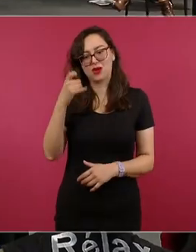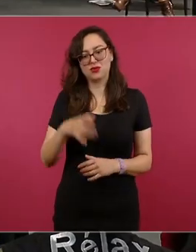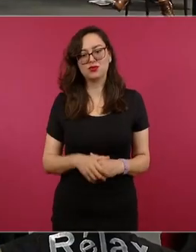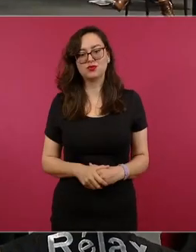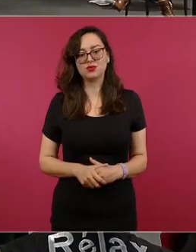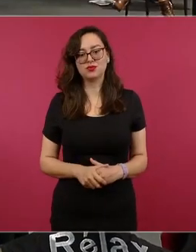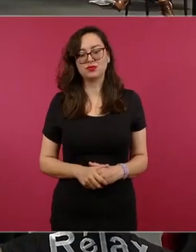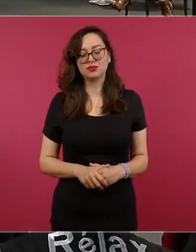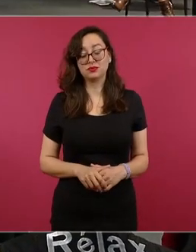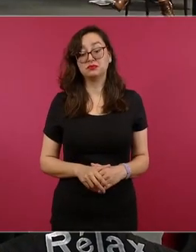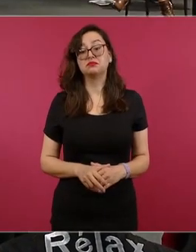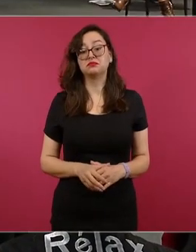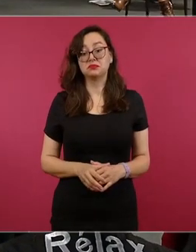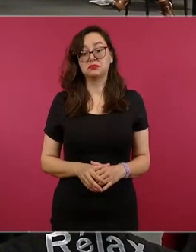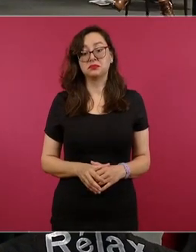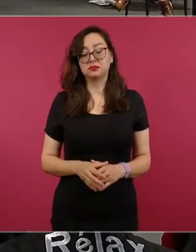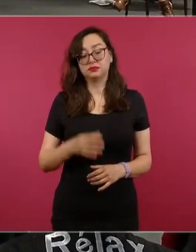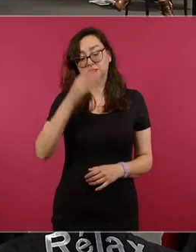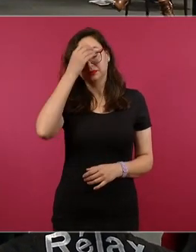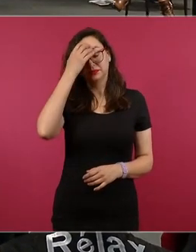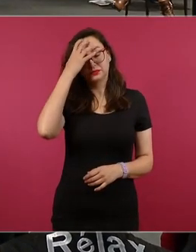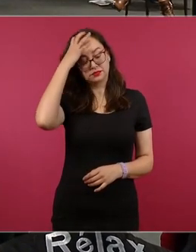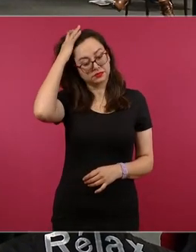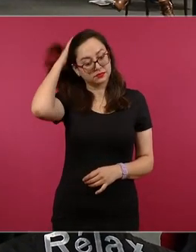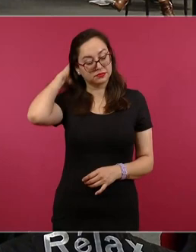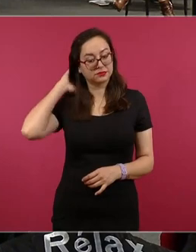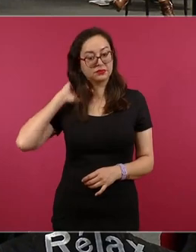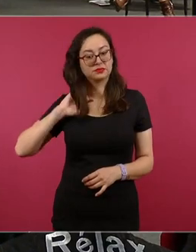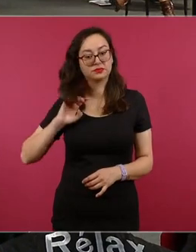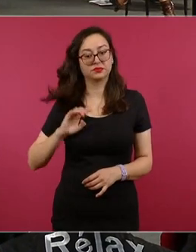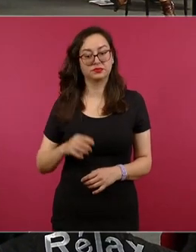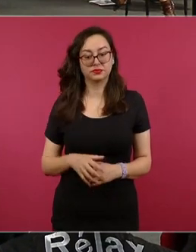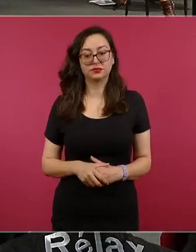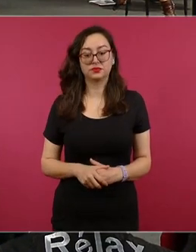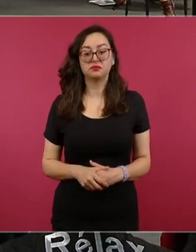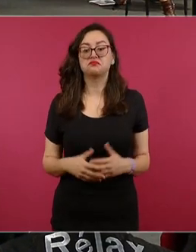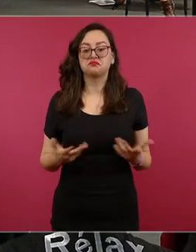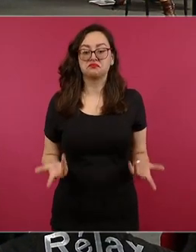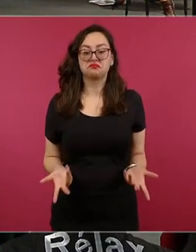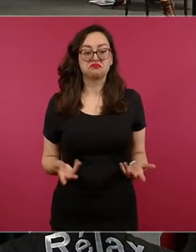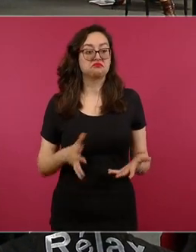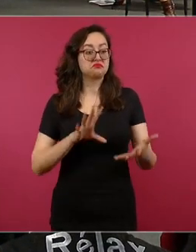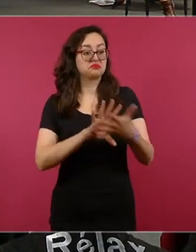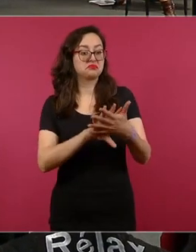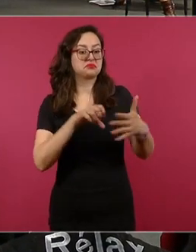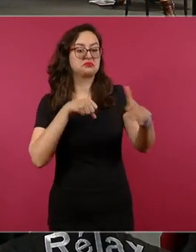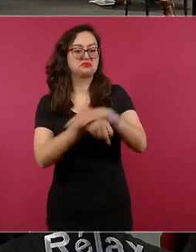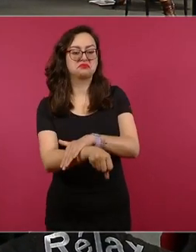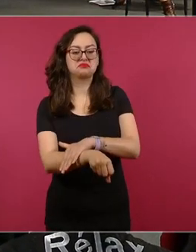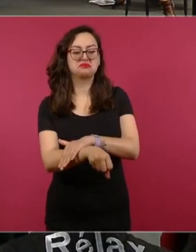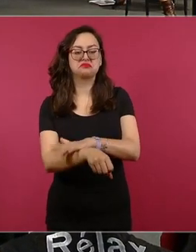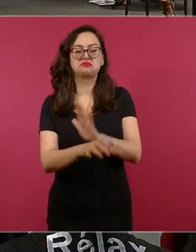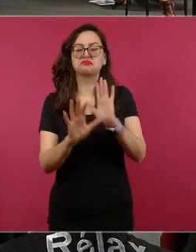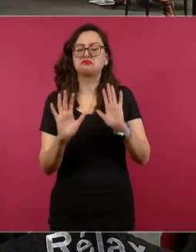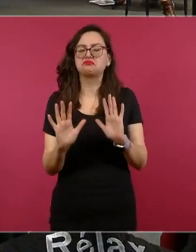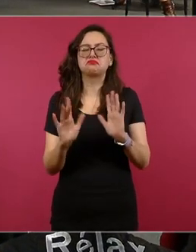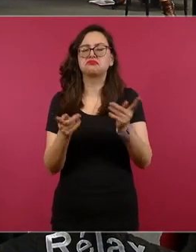Entonces, las cárceles, aquí lo explico muchas veces, lo más importante es la conciencia.